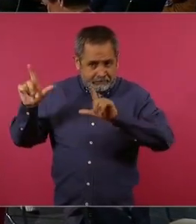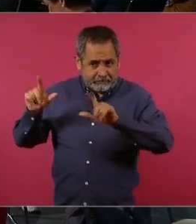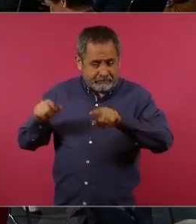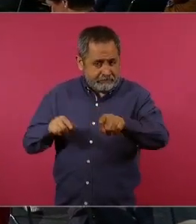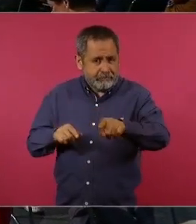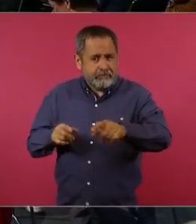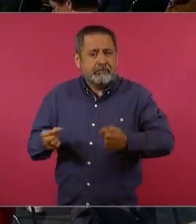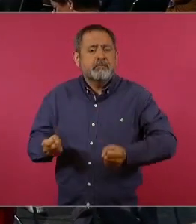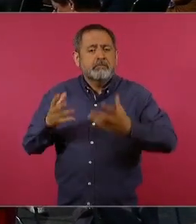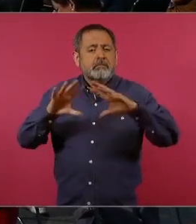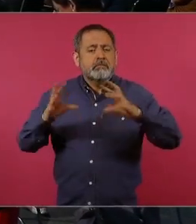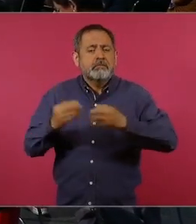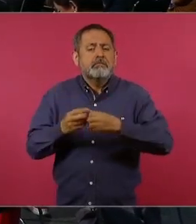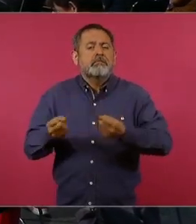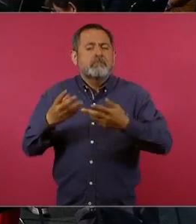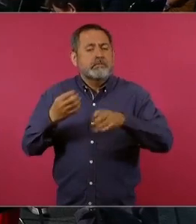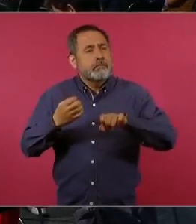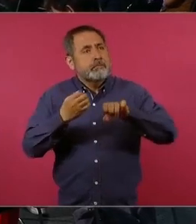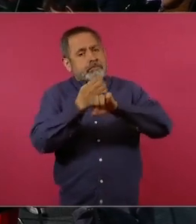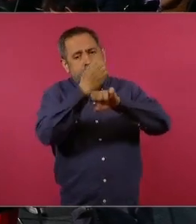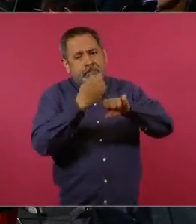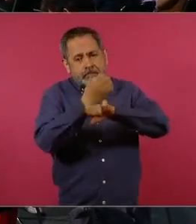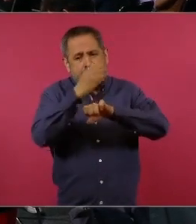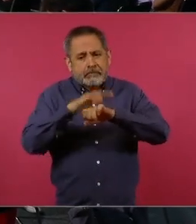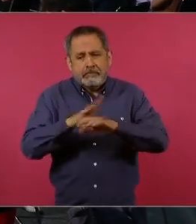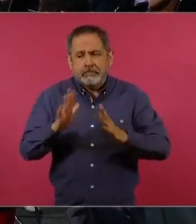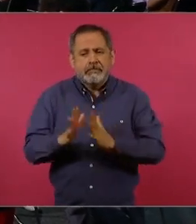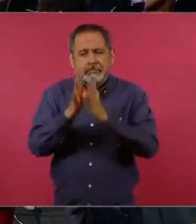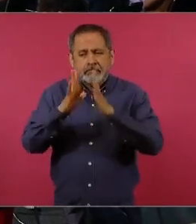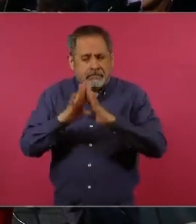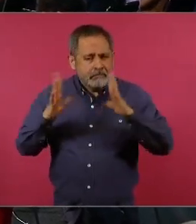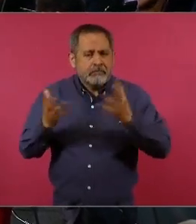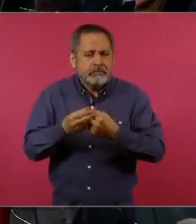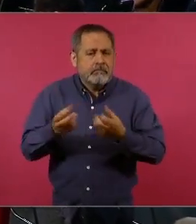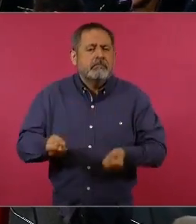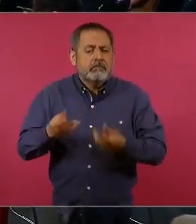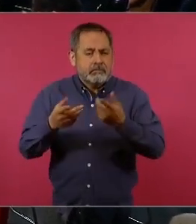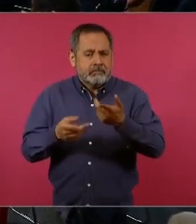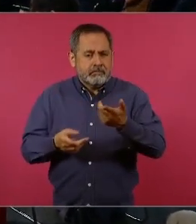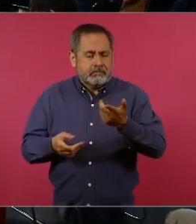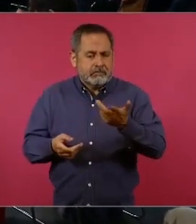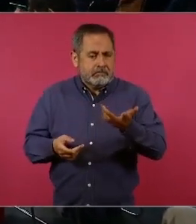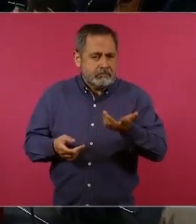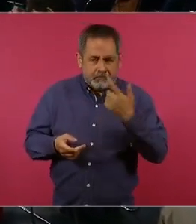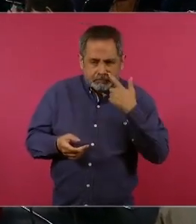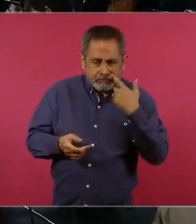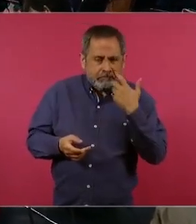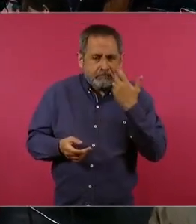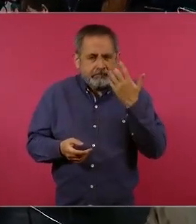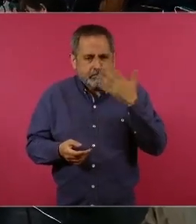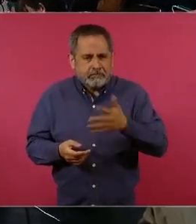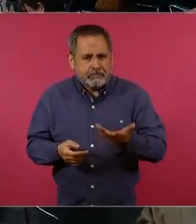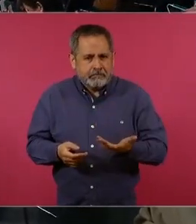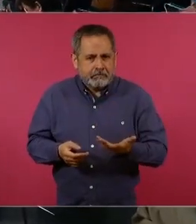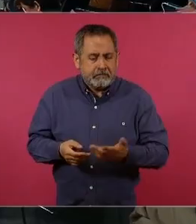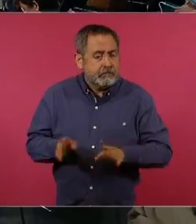de los estados donde más participación hubo, porque, pero